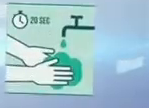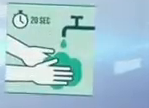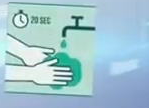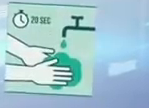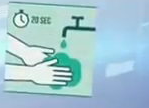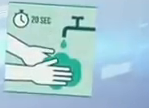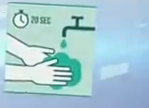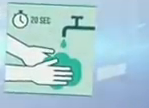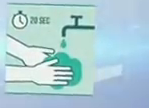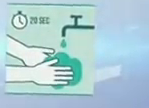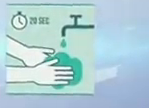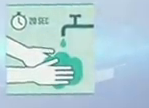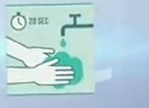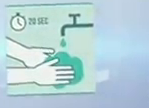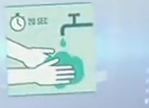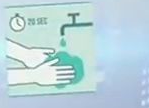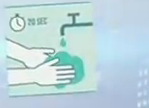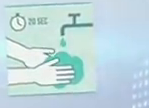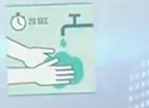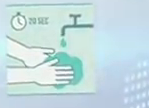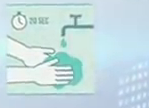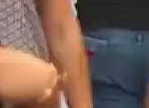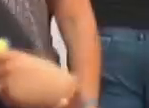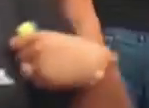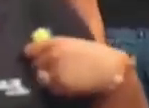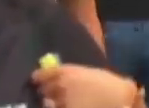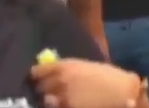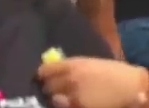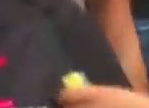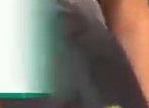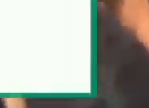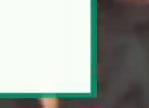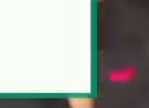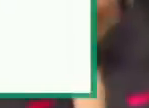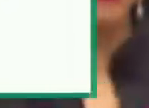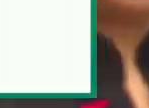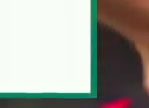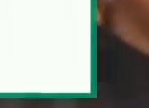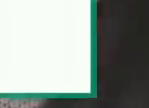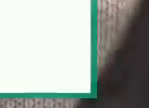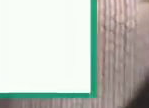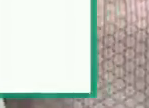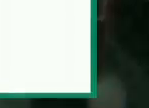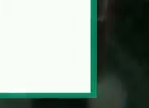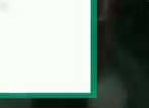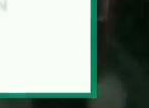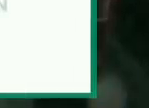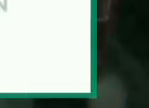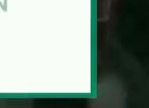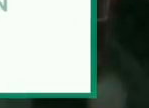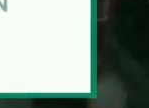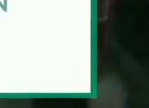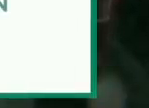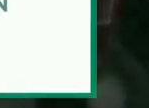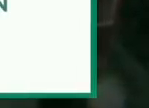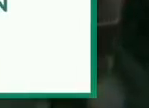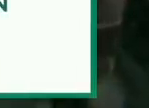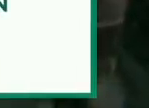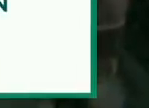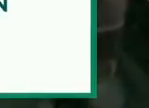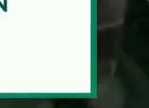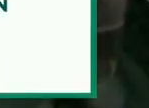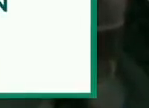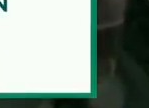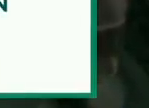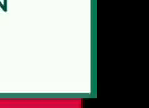Medidas de prevención contra el coronavirus. Se pide a la ciudadanía mantener la calma, cumplir con las medidas sanitarias